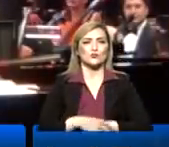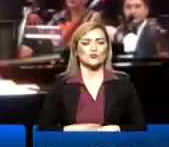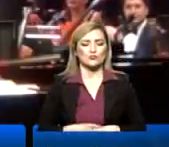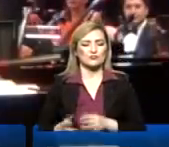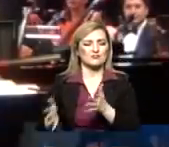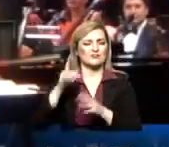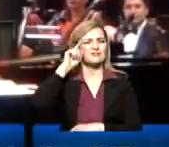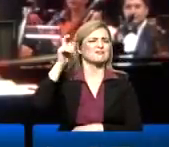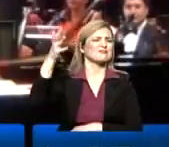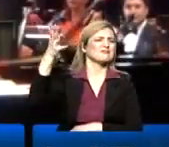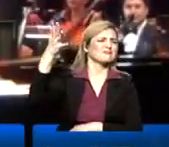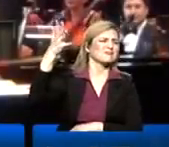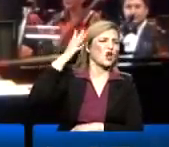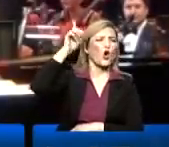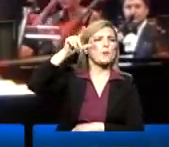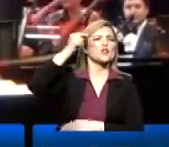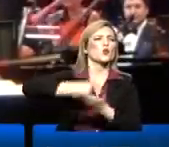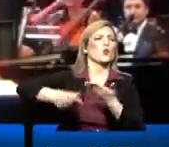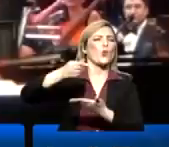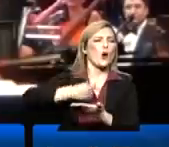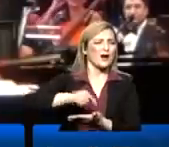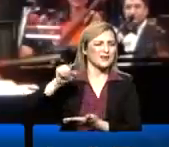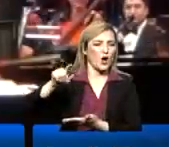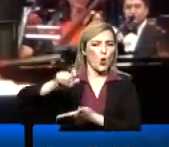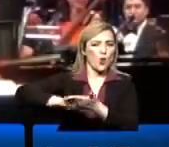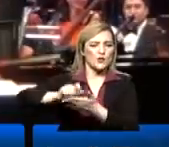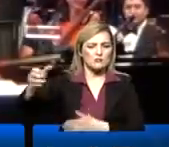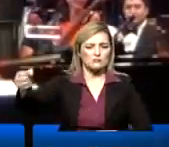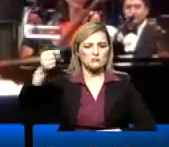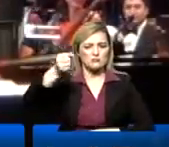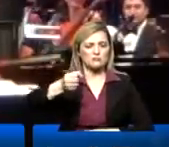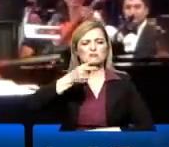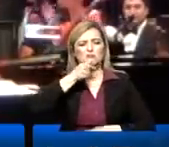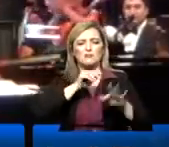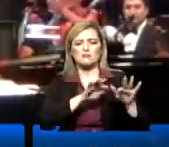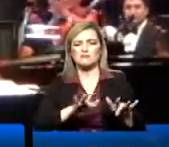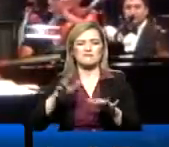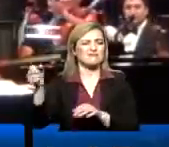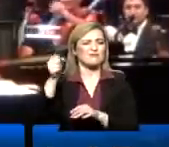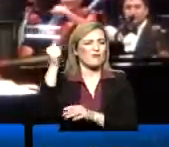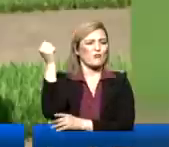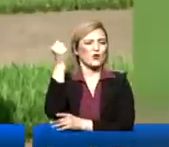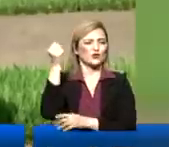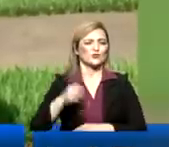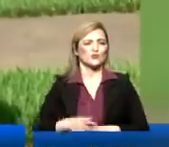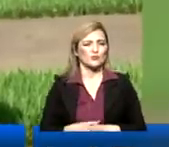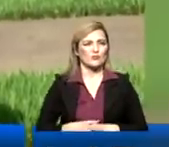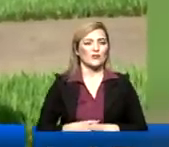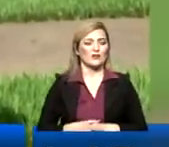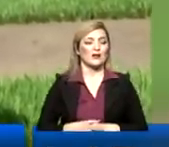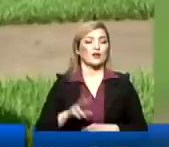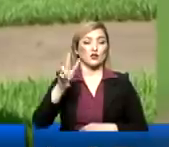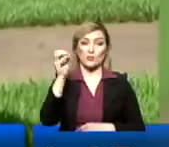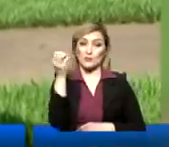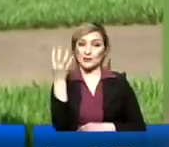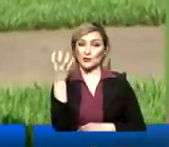El piano de Raúl Di Blasio trajo por primera vez a escena a Daniel Salcedo Bonilla, aunque no lo sabíamos del todo. En el